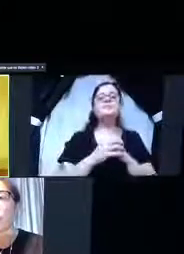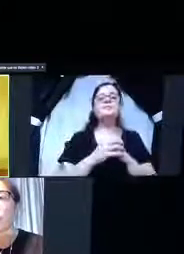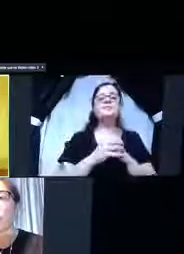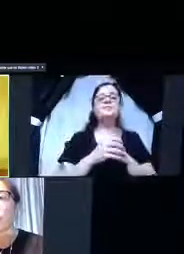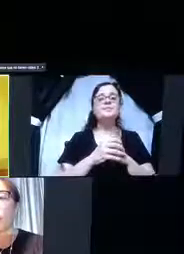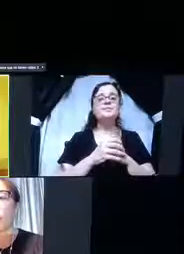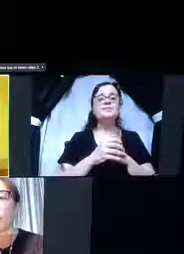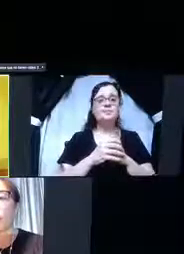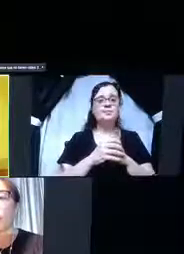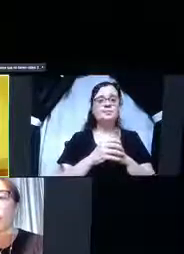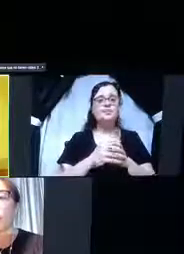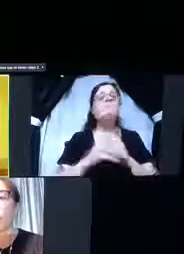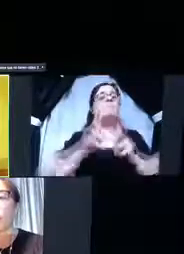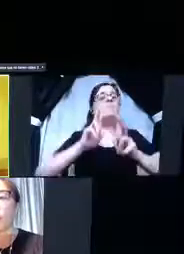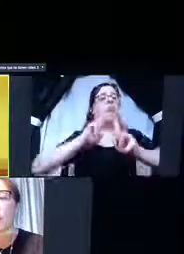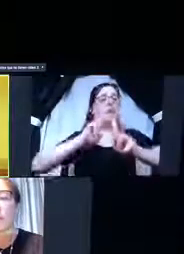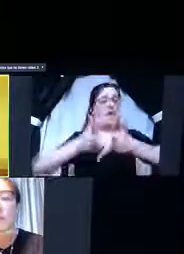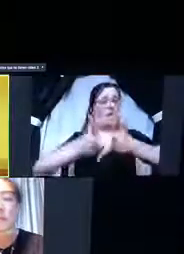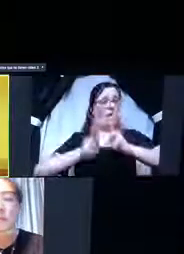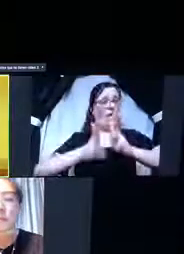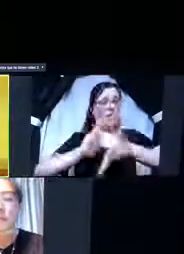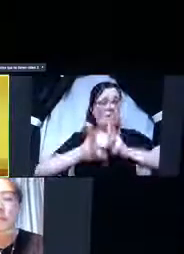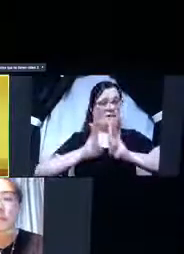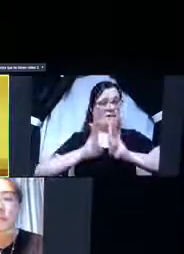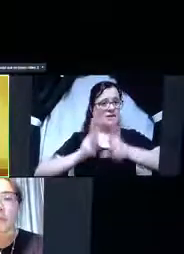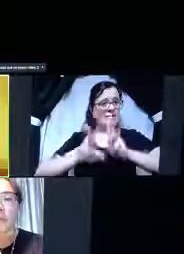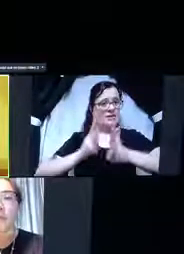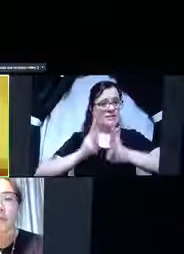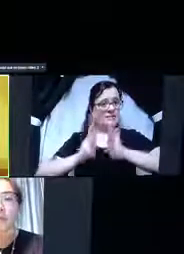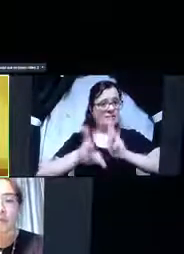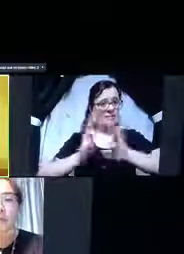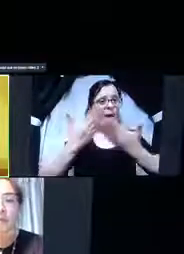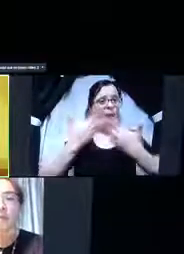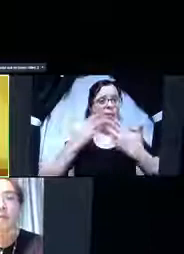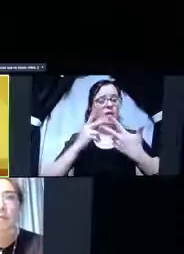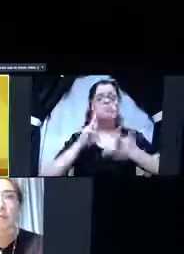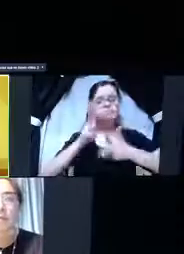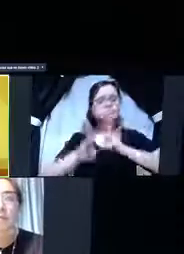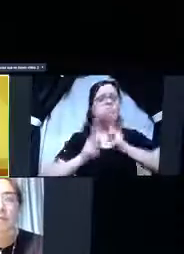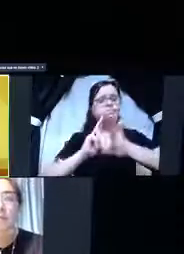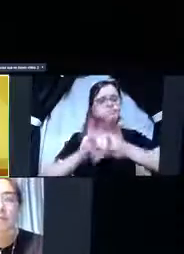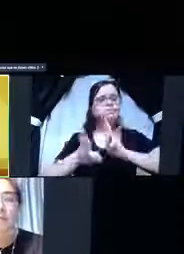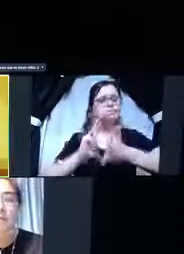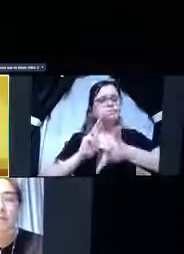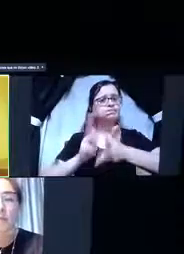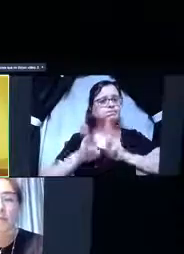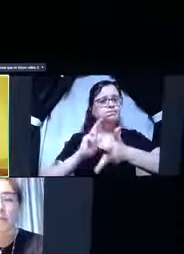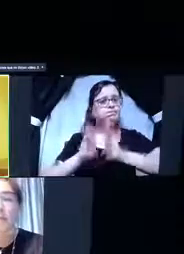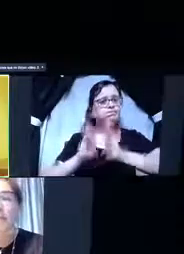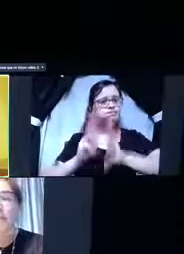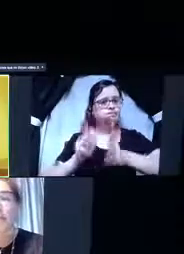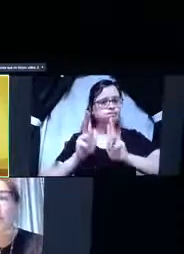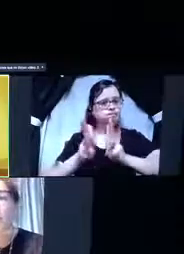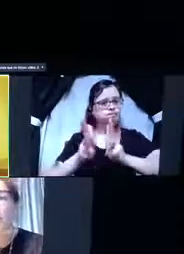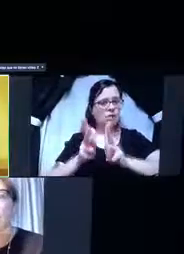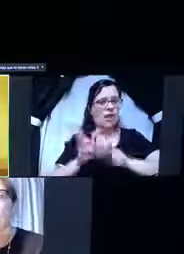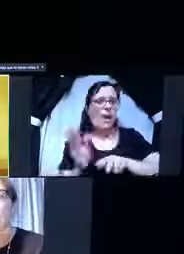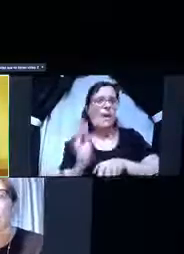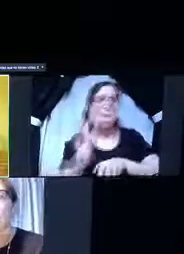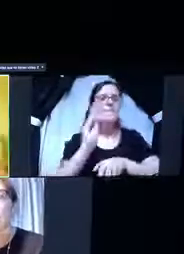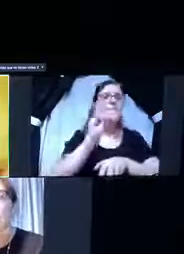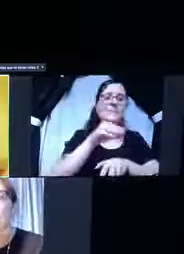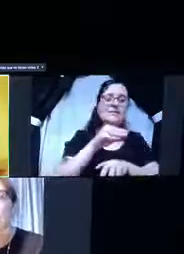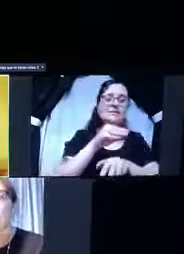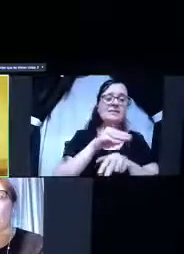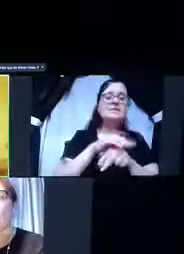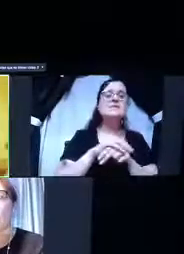través de el relato señado, ¿sí? Que es una opción, que muchas escuelas envían los relatos señados,